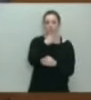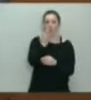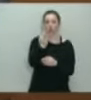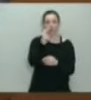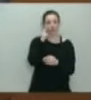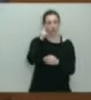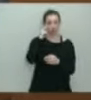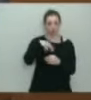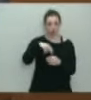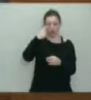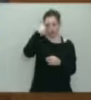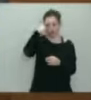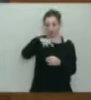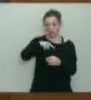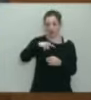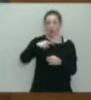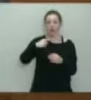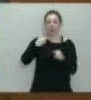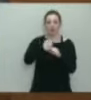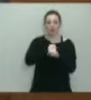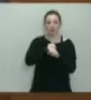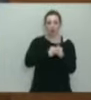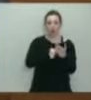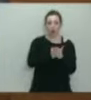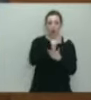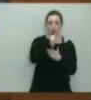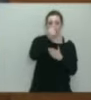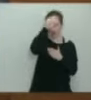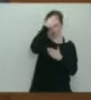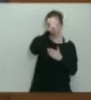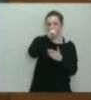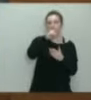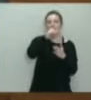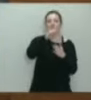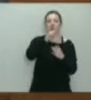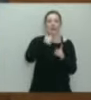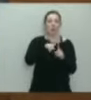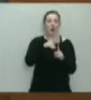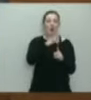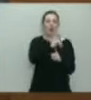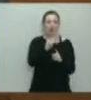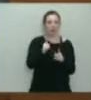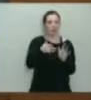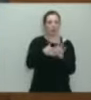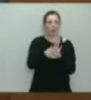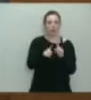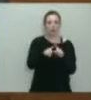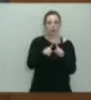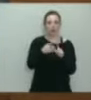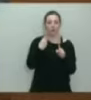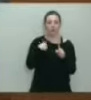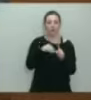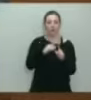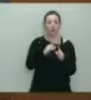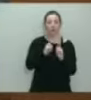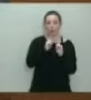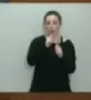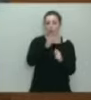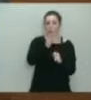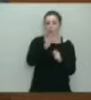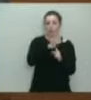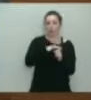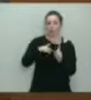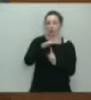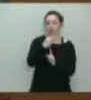que la actividad agrícola y la actividad ganadera tiene por sí misma una función beneficiosa para el medio ambiente que hay que proteger y